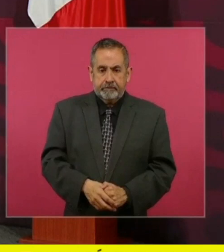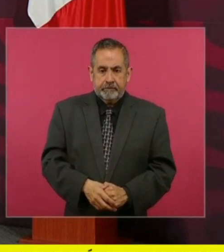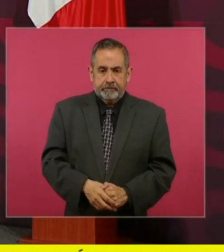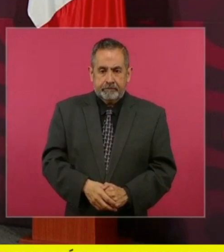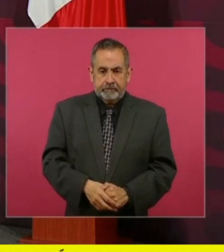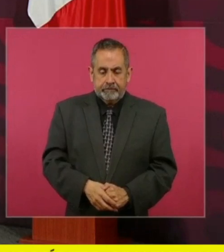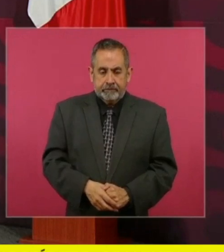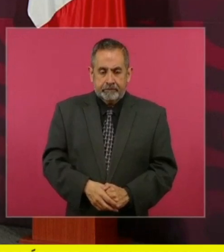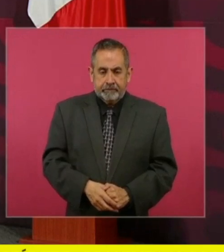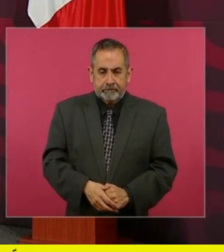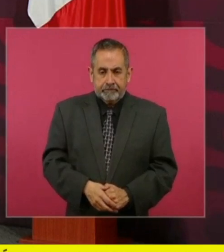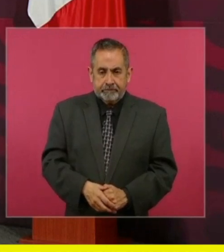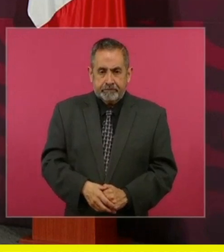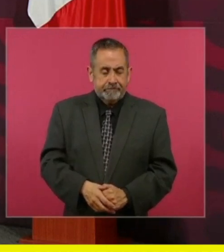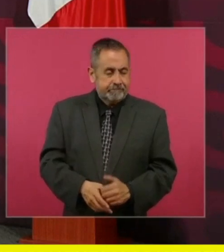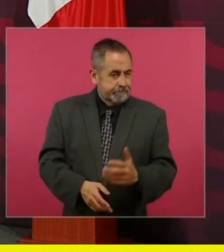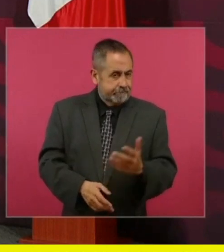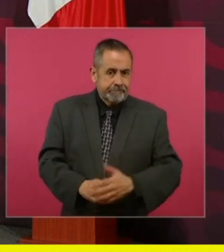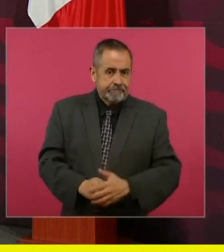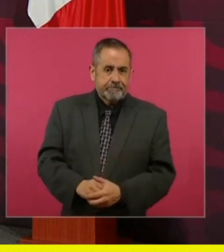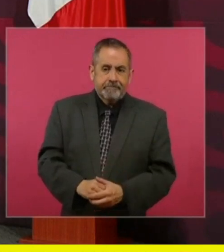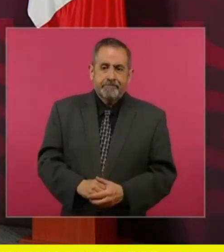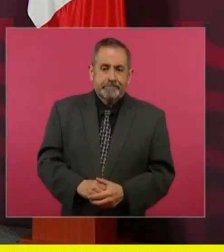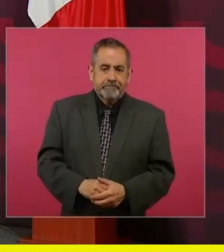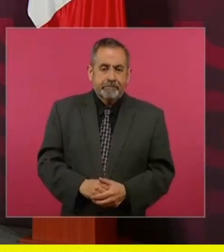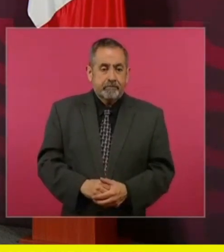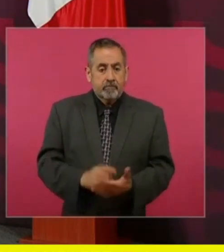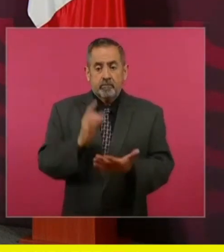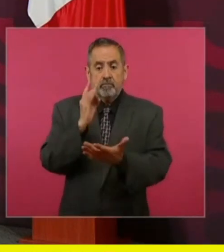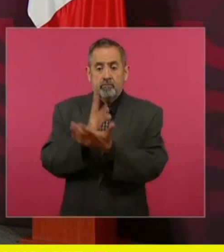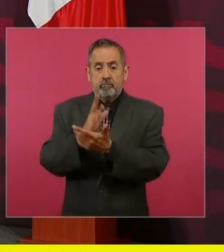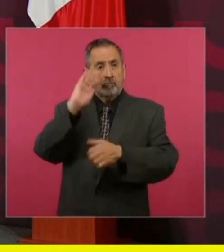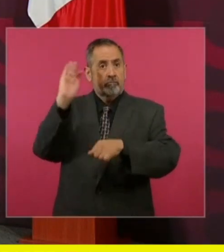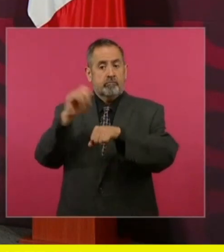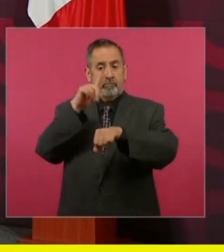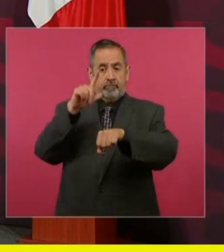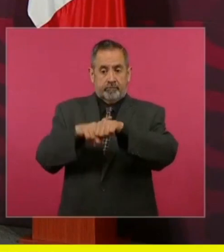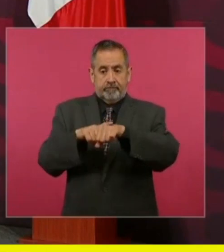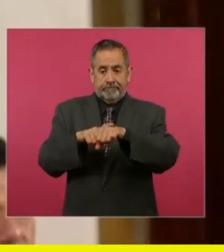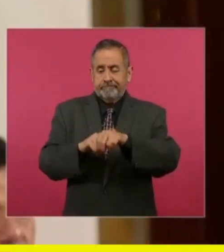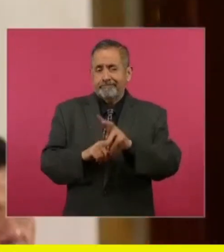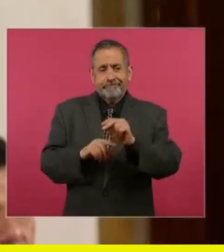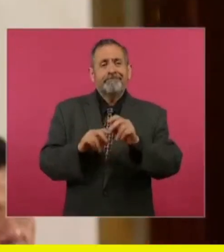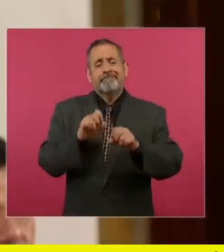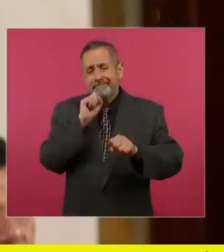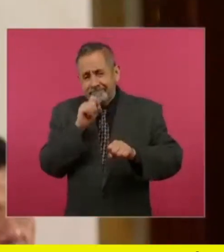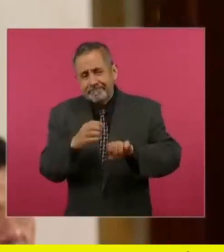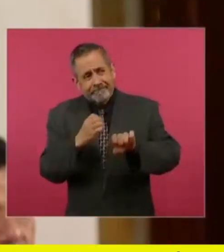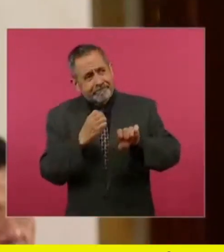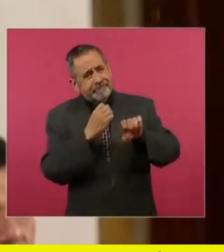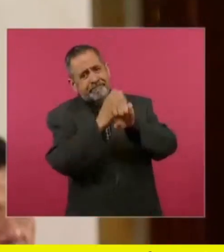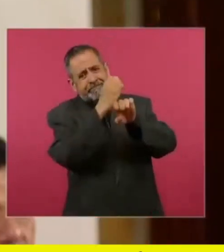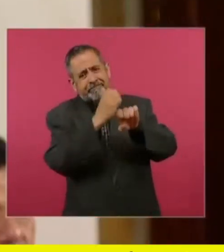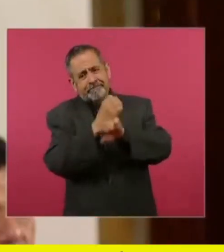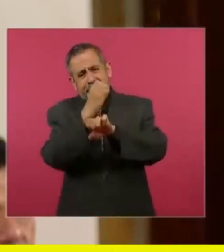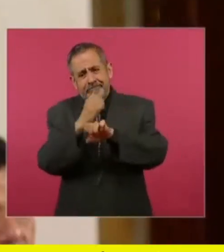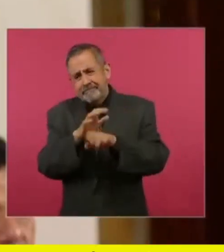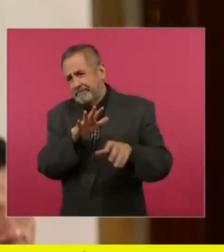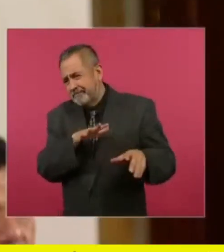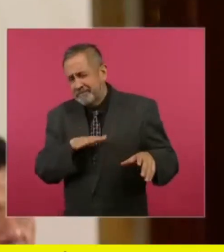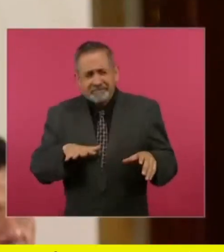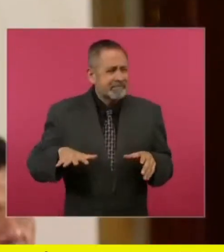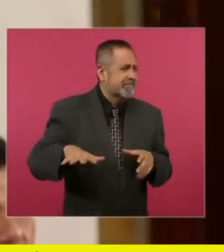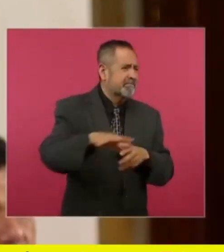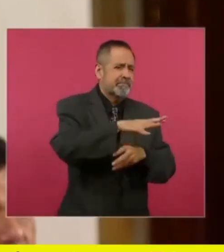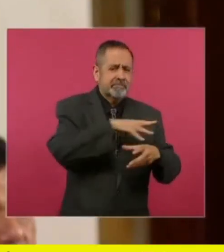Entonces sí no solo es el poder judicial Federal es el poder judicial en su